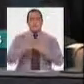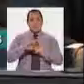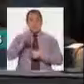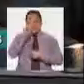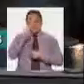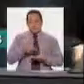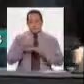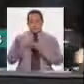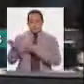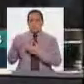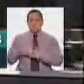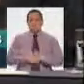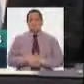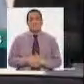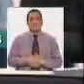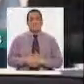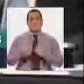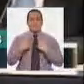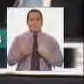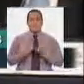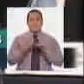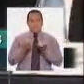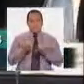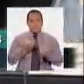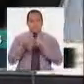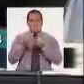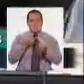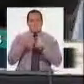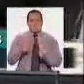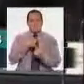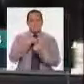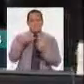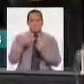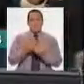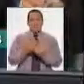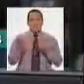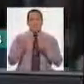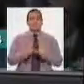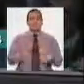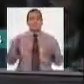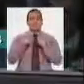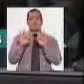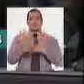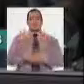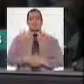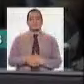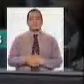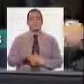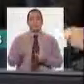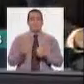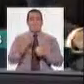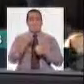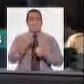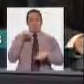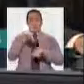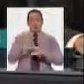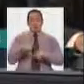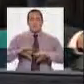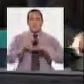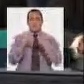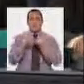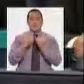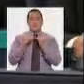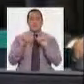Perú. Ministro. Sí, yo quisiera mencionar dos aspectos que creo que son sumamente importantes. El primero sobre